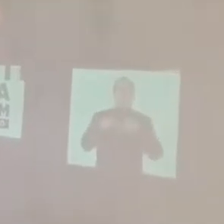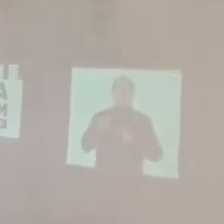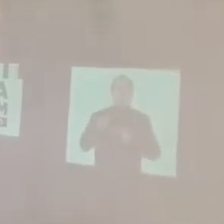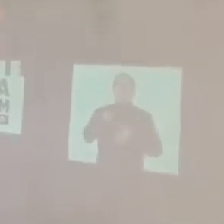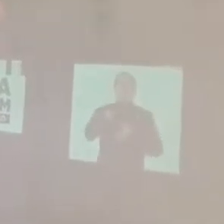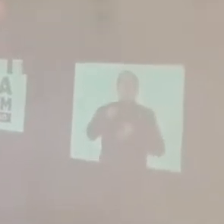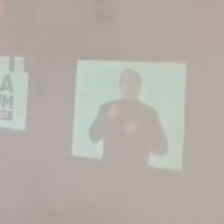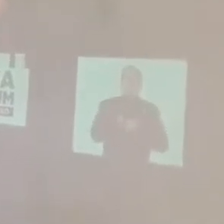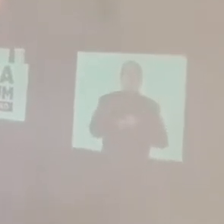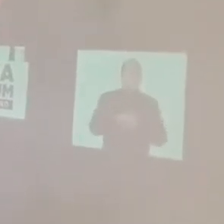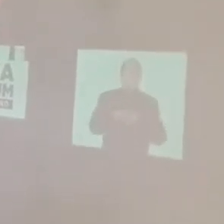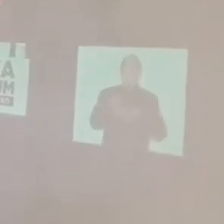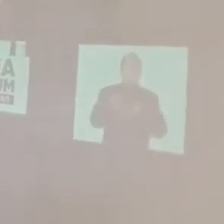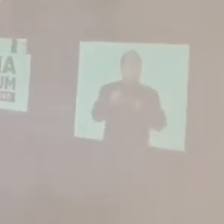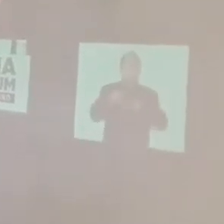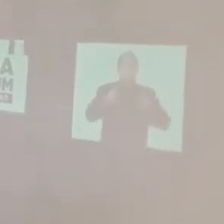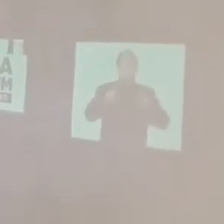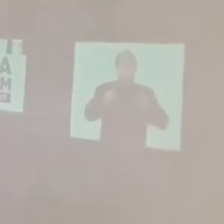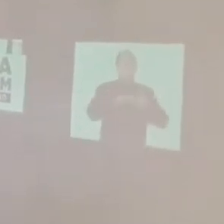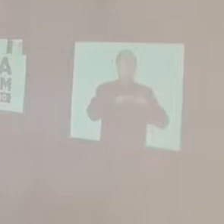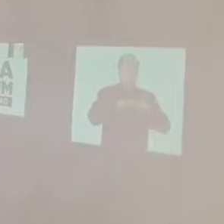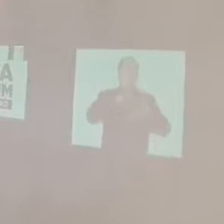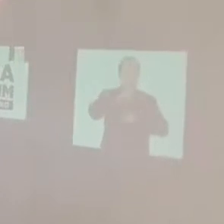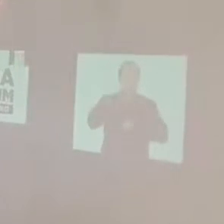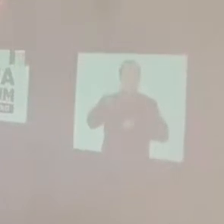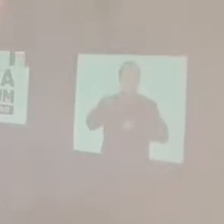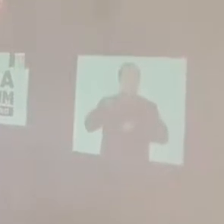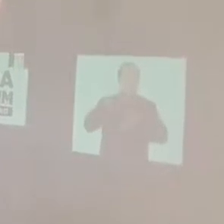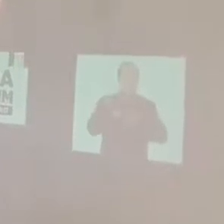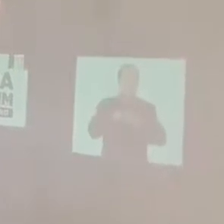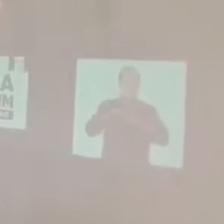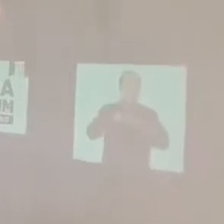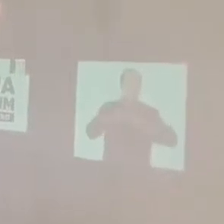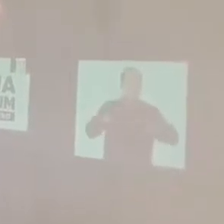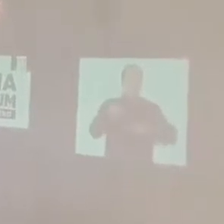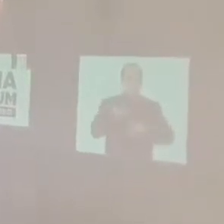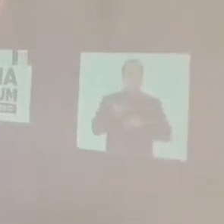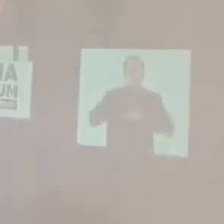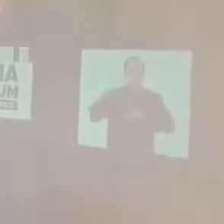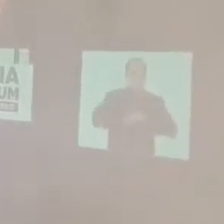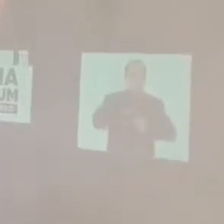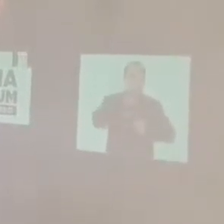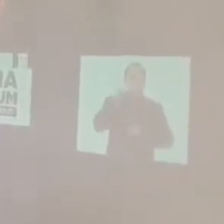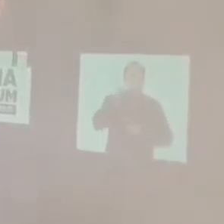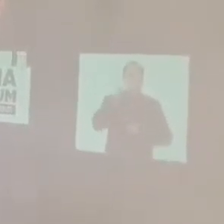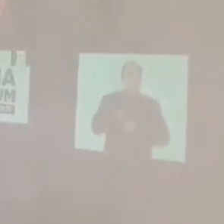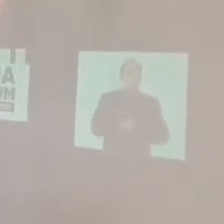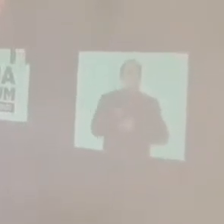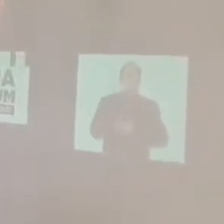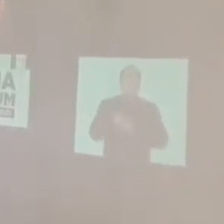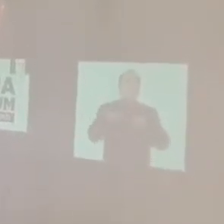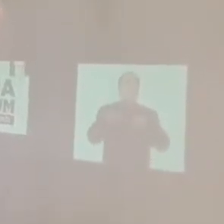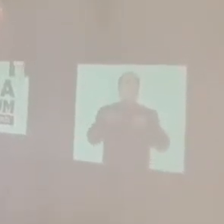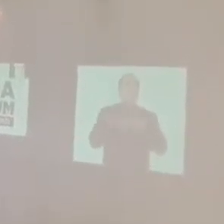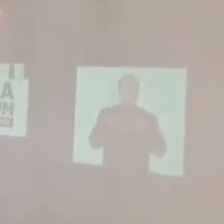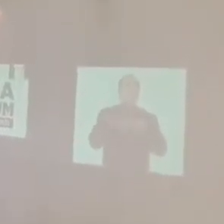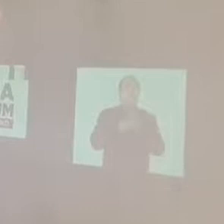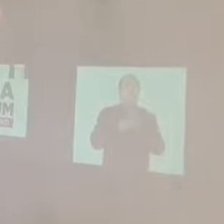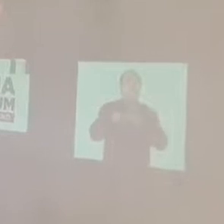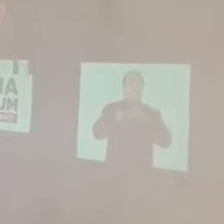de 200 hectáreas, que se suman a las 70 hectáreas de la cuarta sección del bosque de Chapultepec, que donó